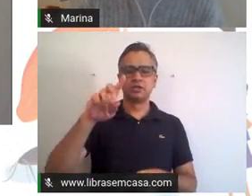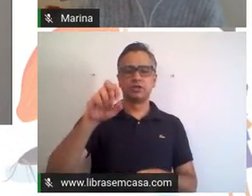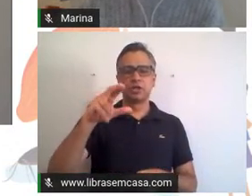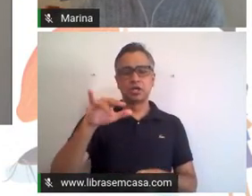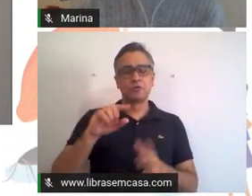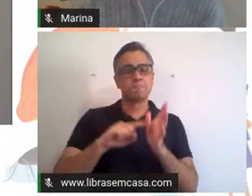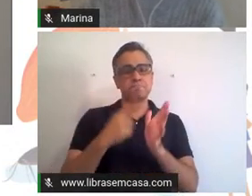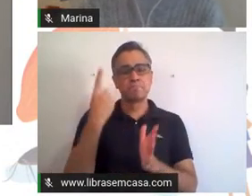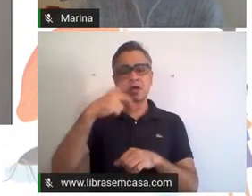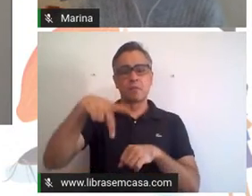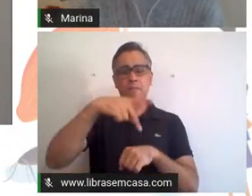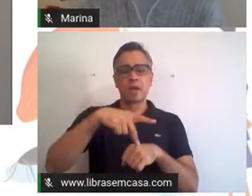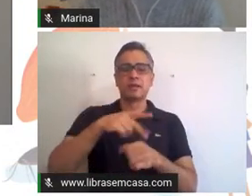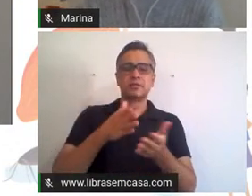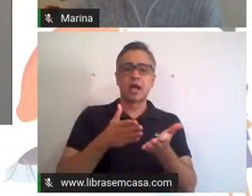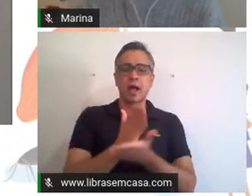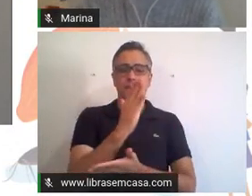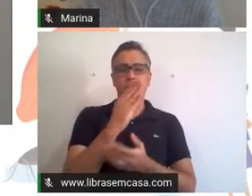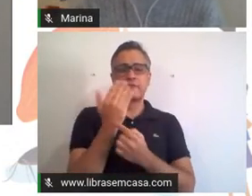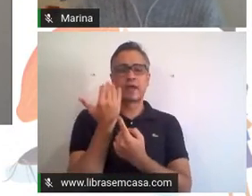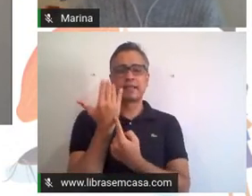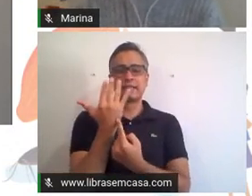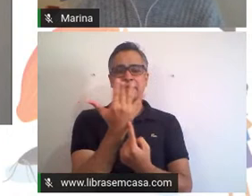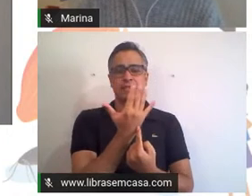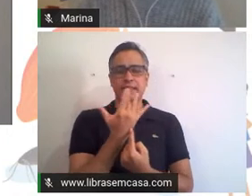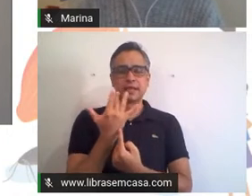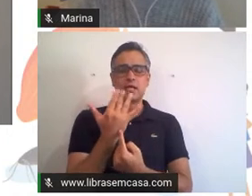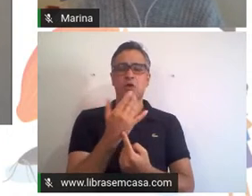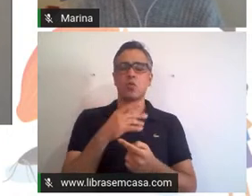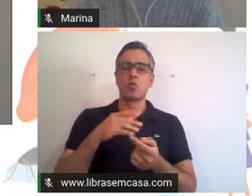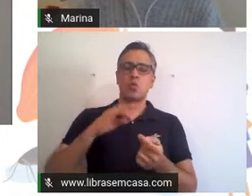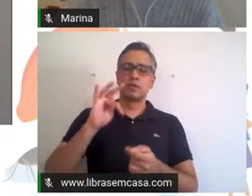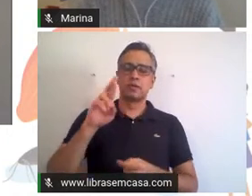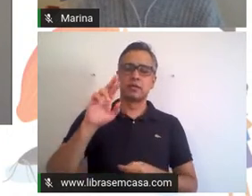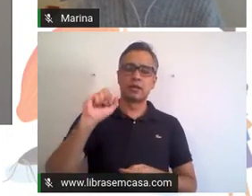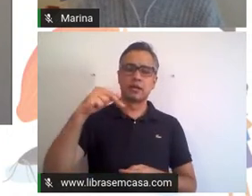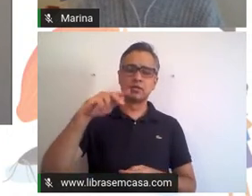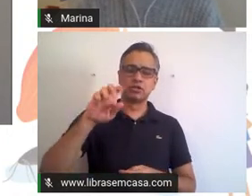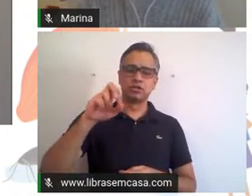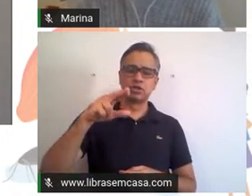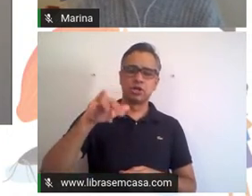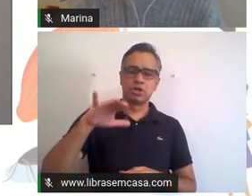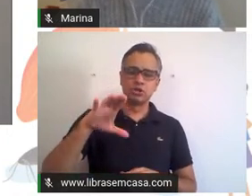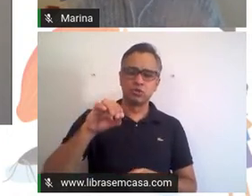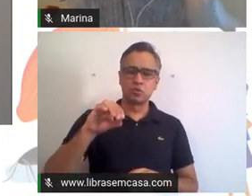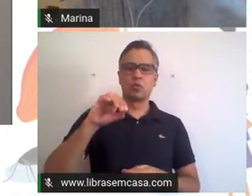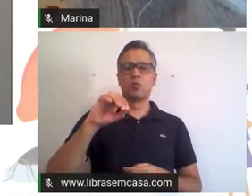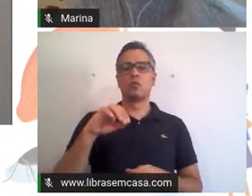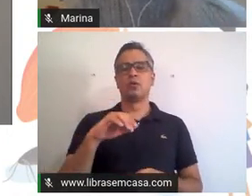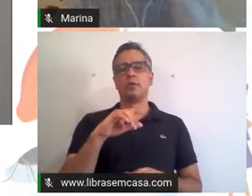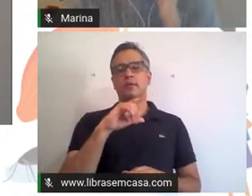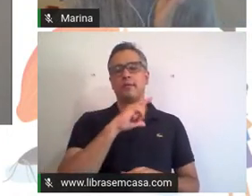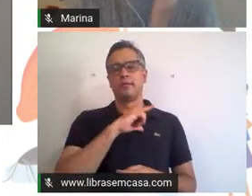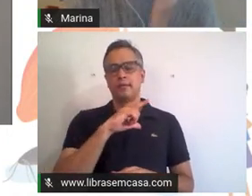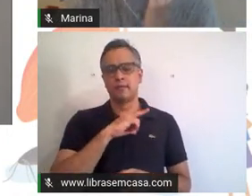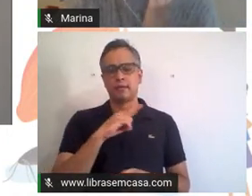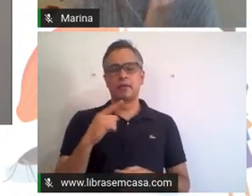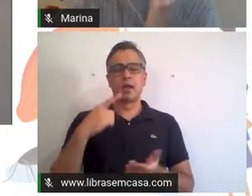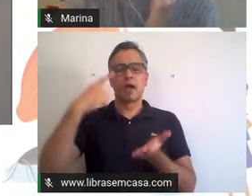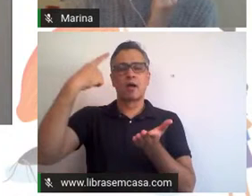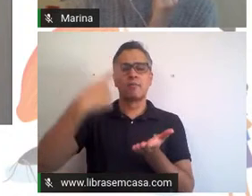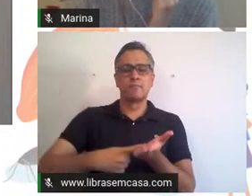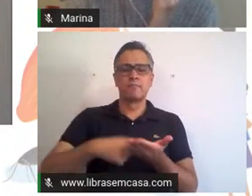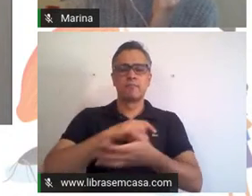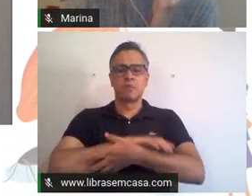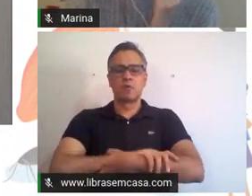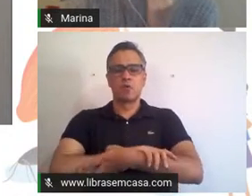extensivo, ahora estamos el primer país en aprobar la producción de trigo transgénico, y eso viene de la mano de políticas que